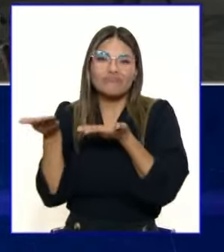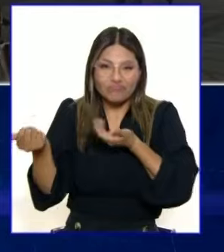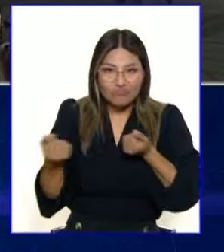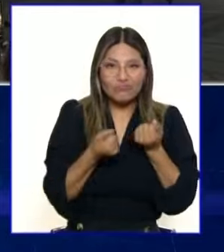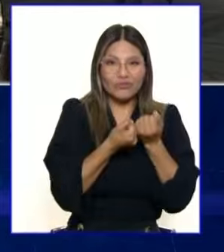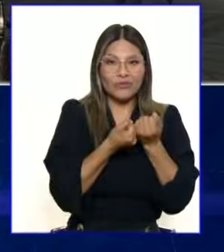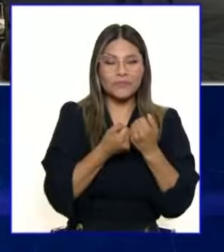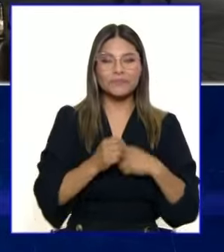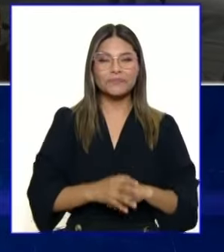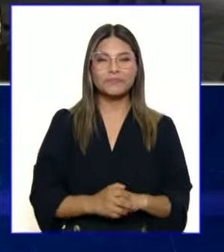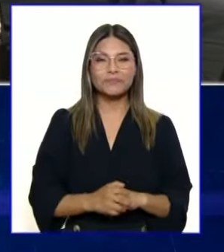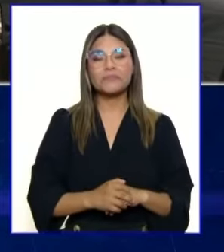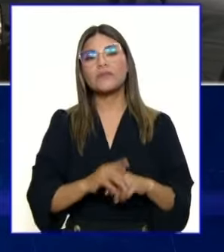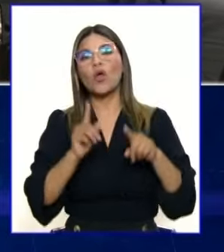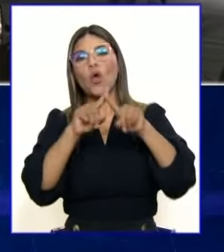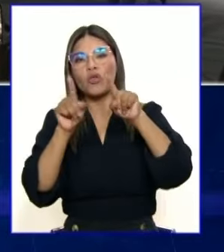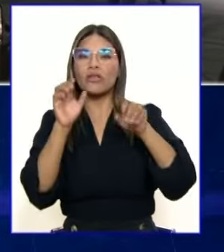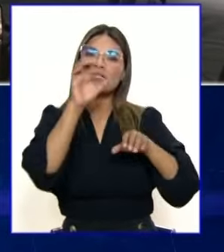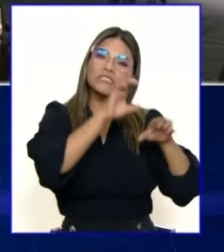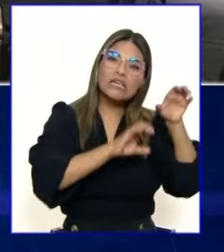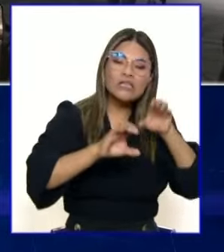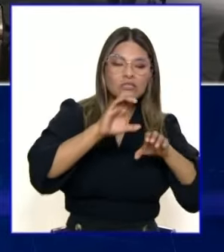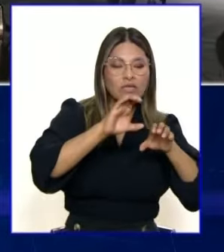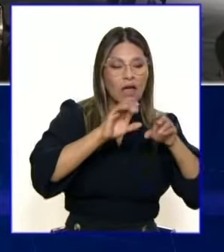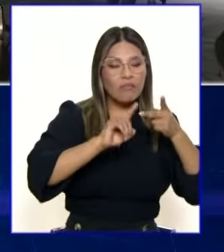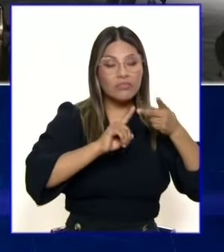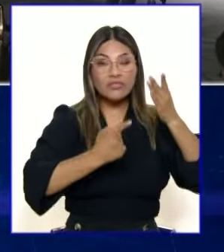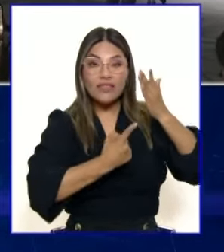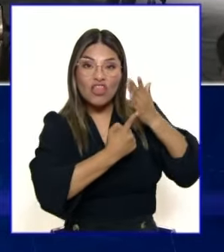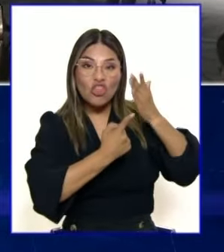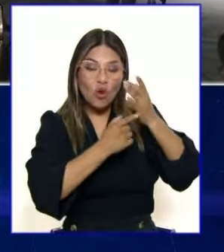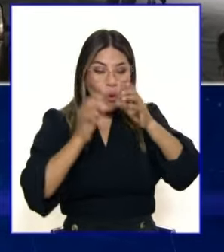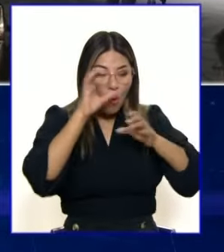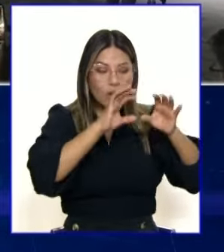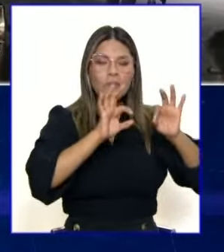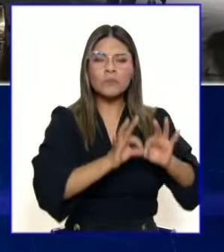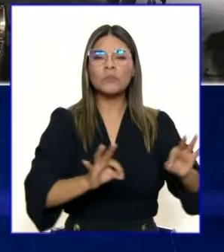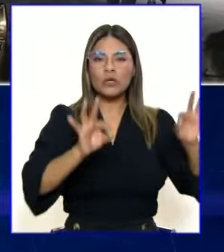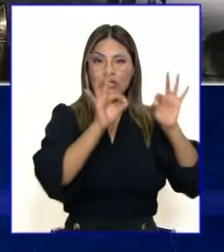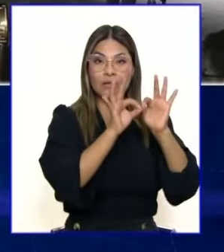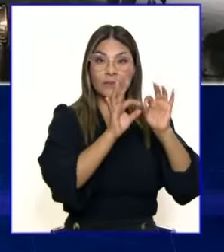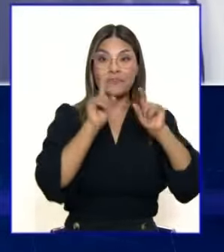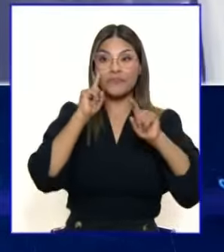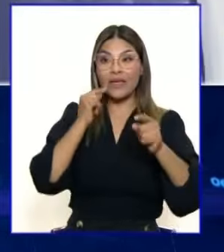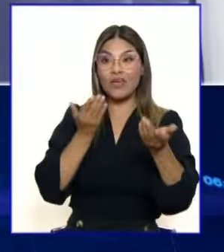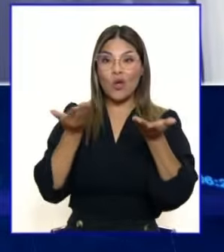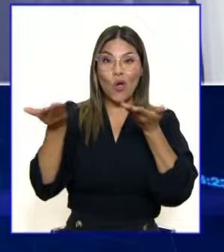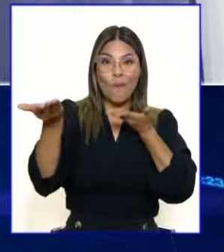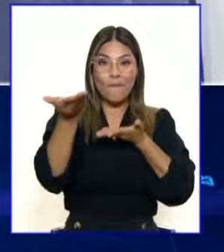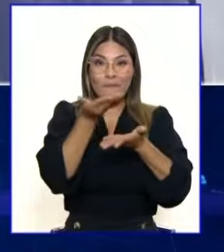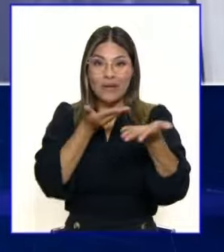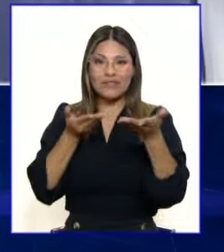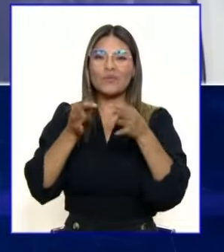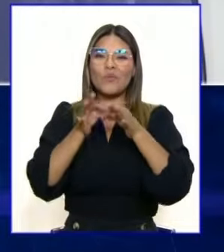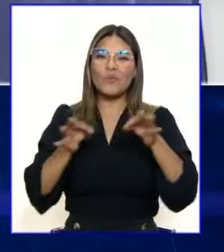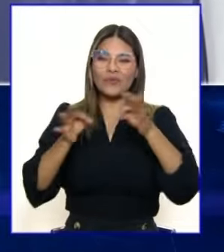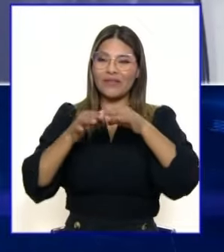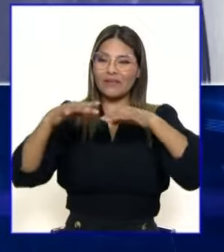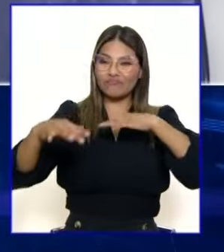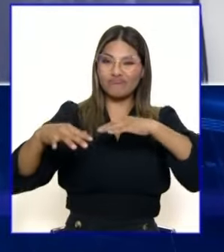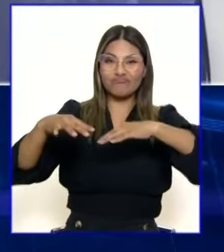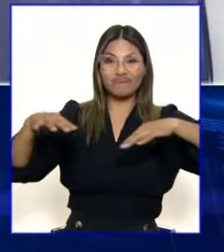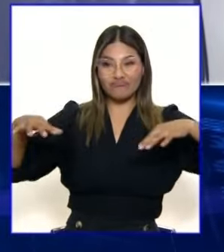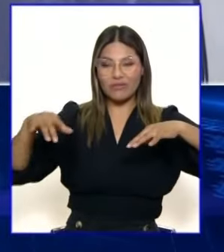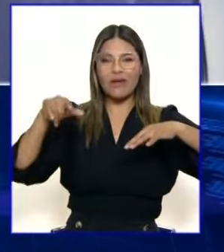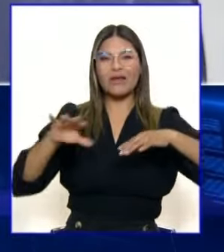también se va a desarrollar una cooperación muy importante, y hay un comercio bilateral que con Malasia llega casi a los